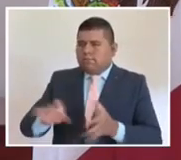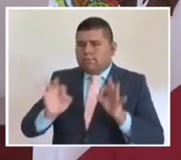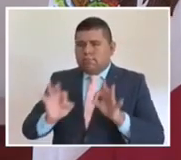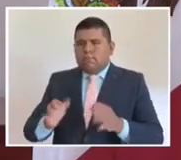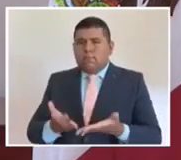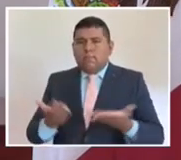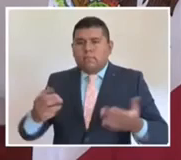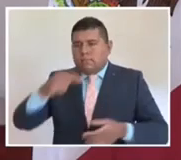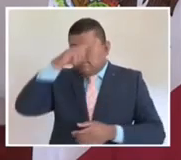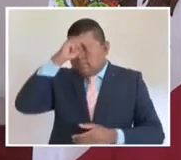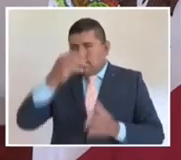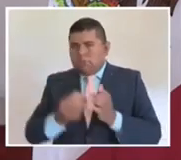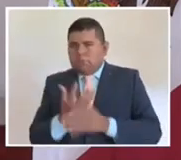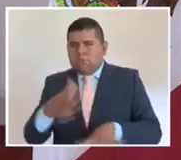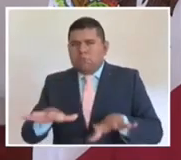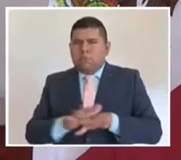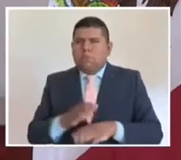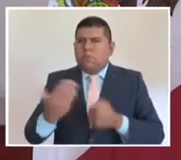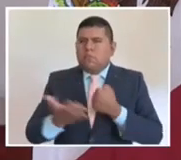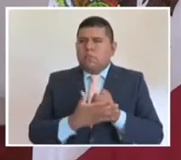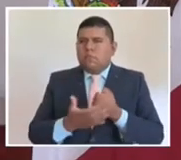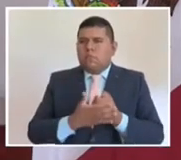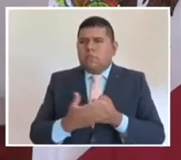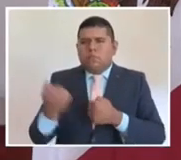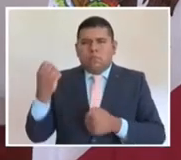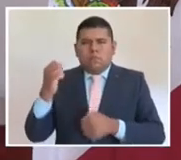y va a ser el año que entra seguramente en estas fechas otro